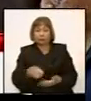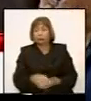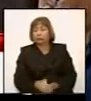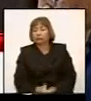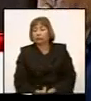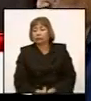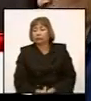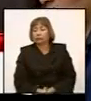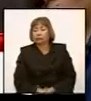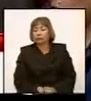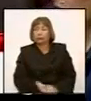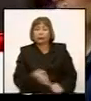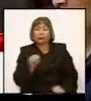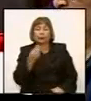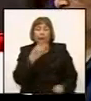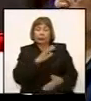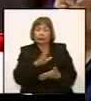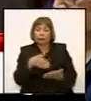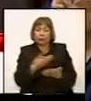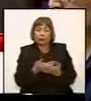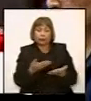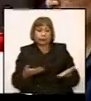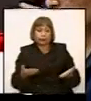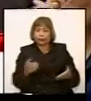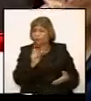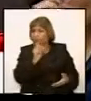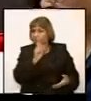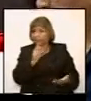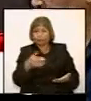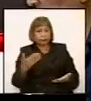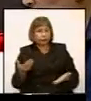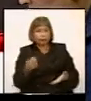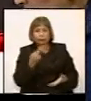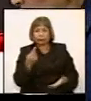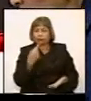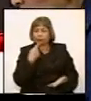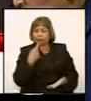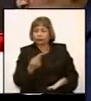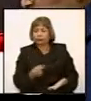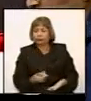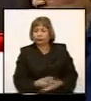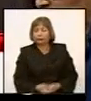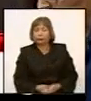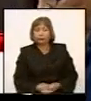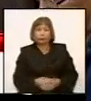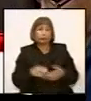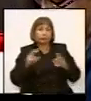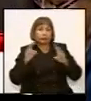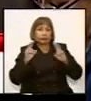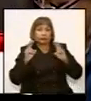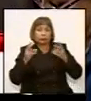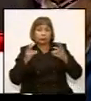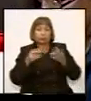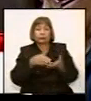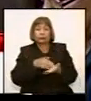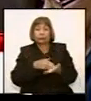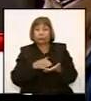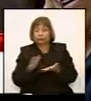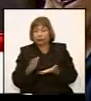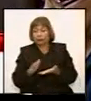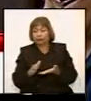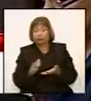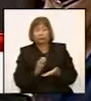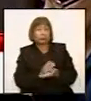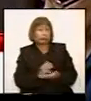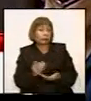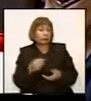también, porque en todo caso ya no solamente sería, digamos, el tema de desalojo, sino que más adelante